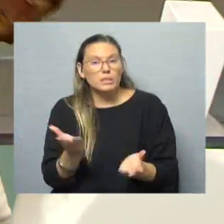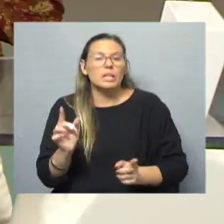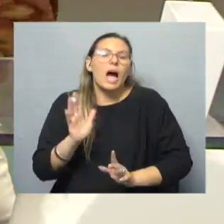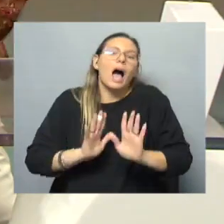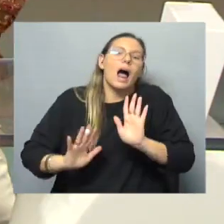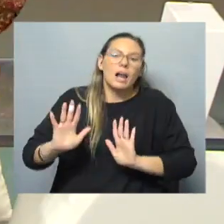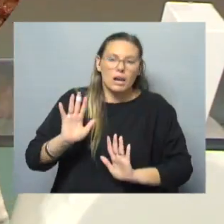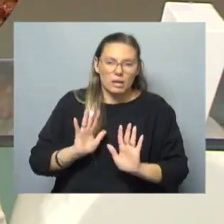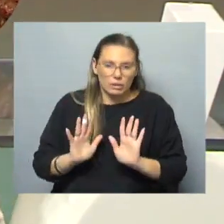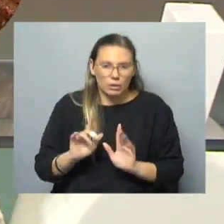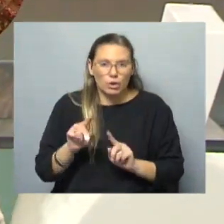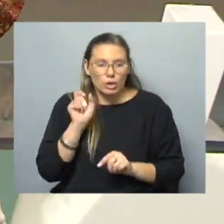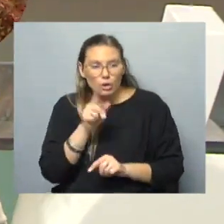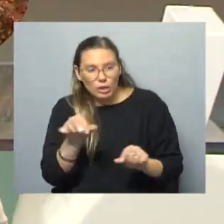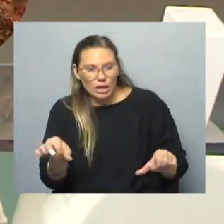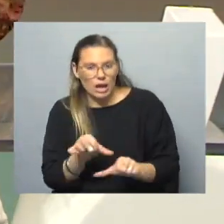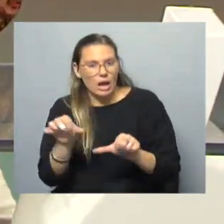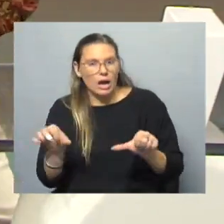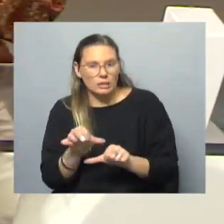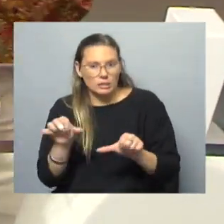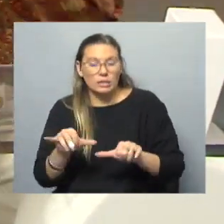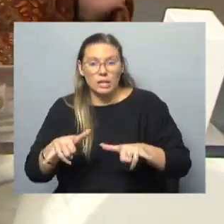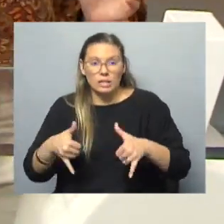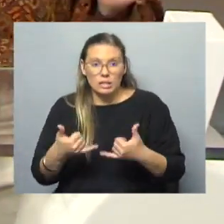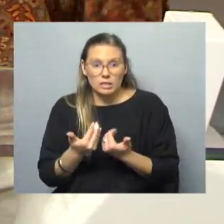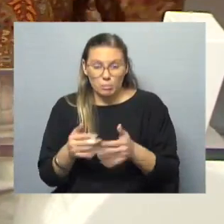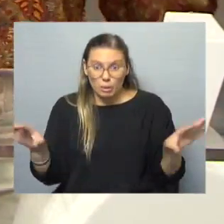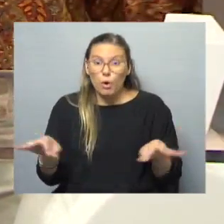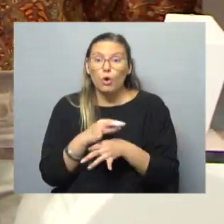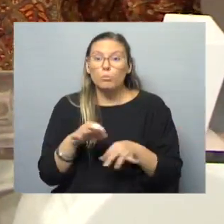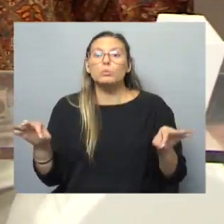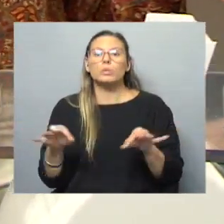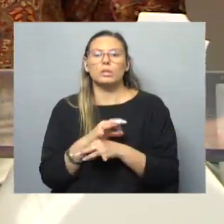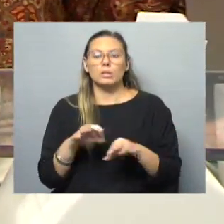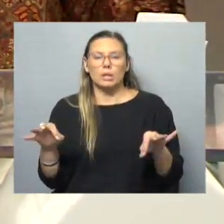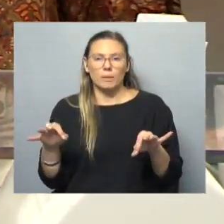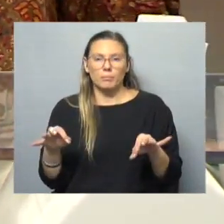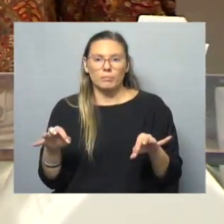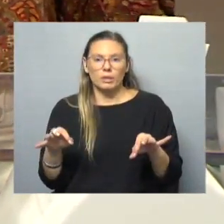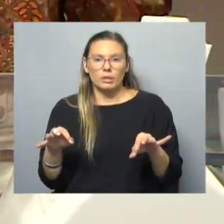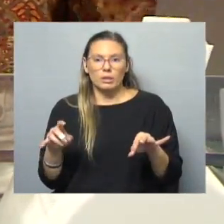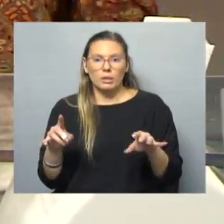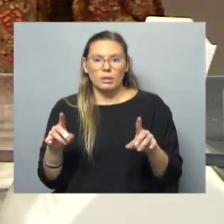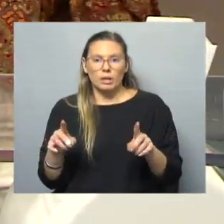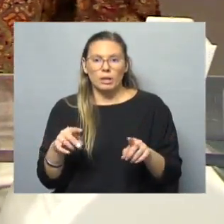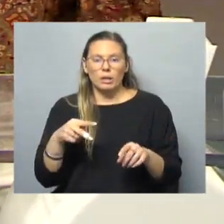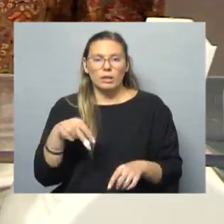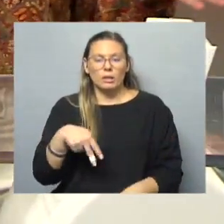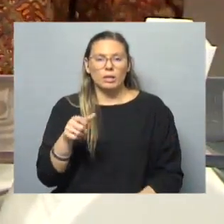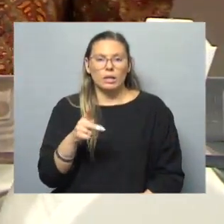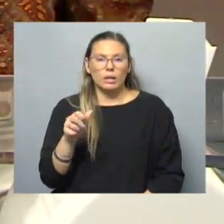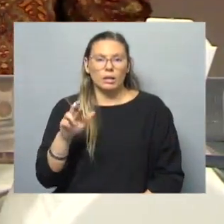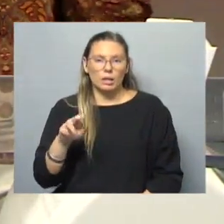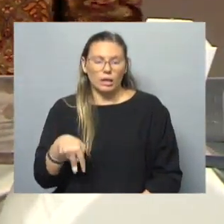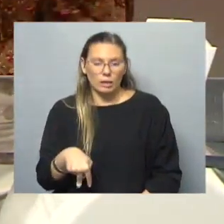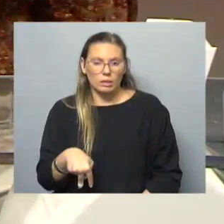o parte de lo que es este espectáculo. Así que ya arrancamos con música y arrancamos con Necken. Claro que sí.